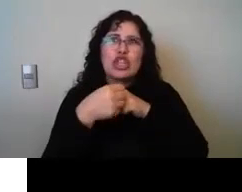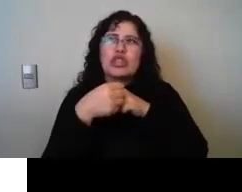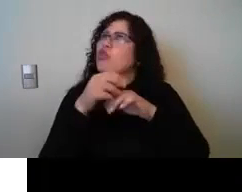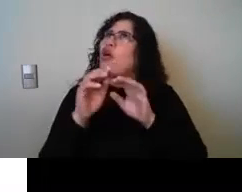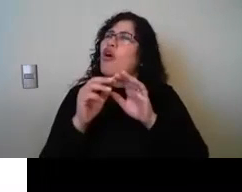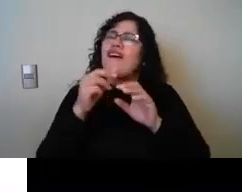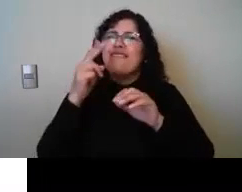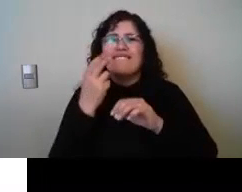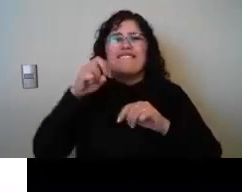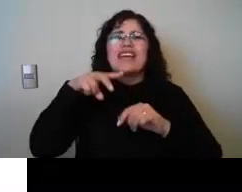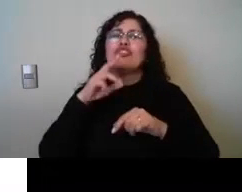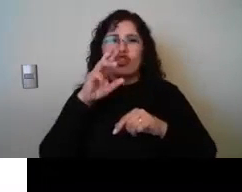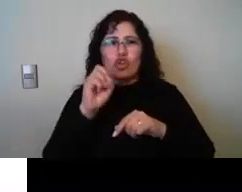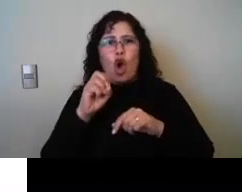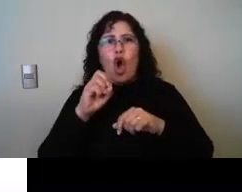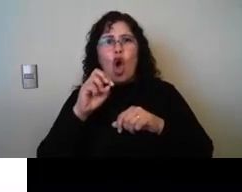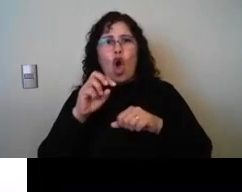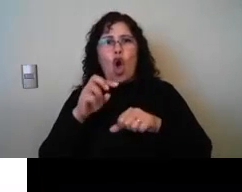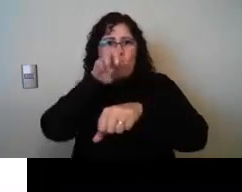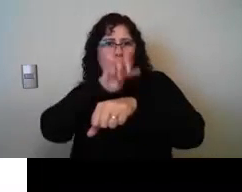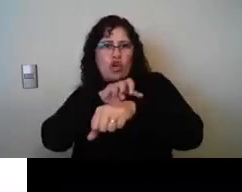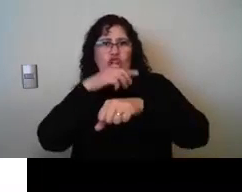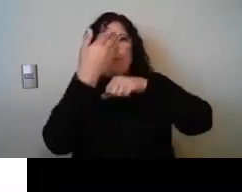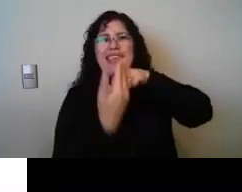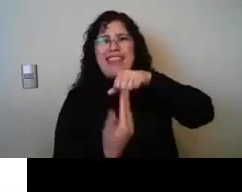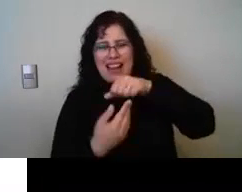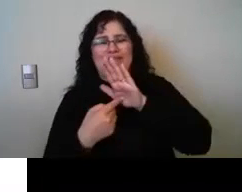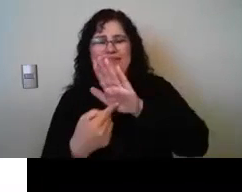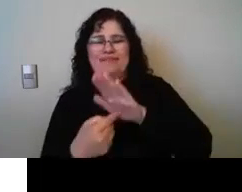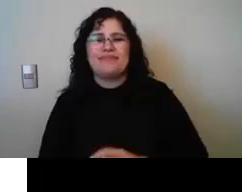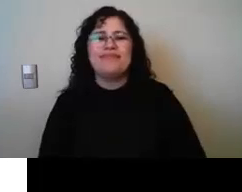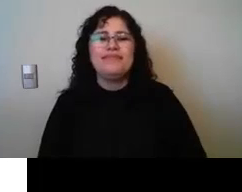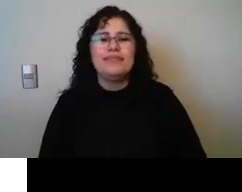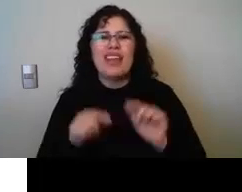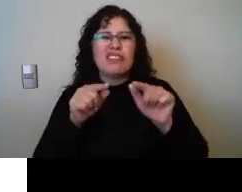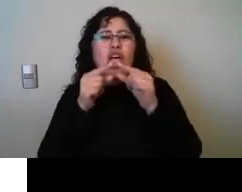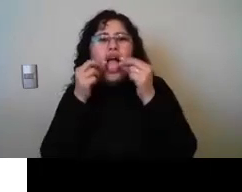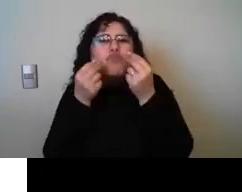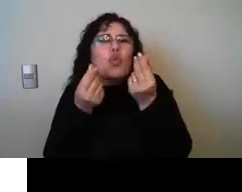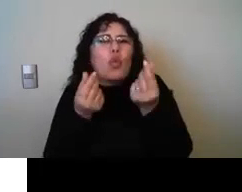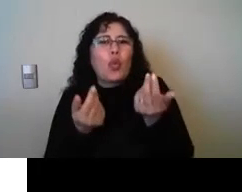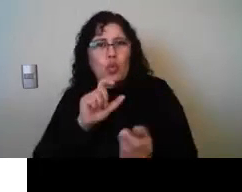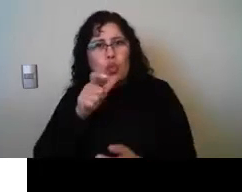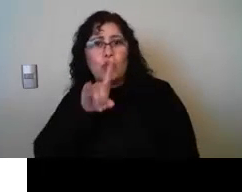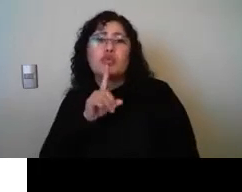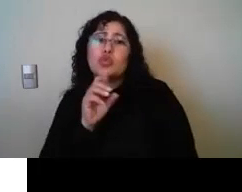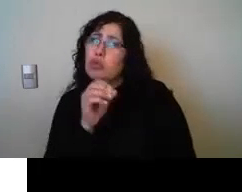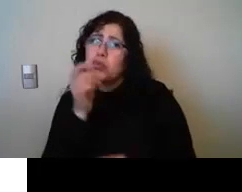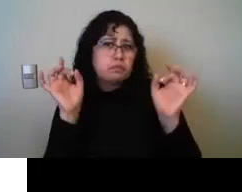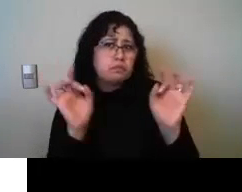Bien. Eso en cuanto al gusto. Vamos